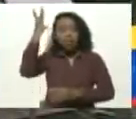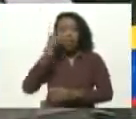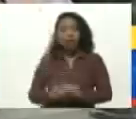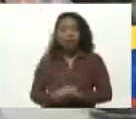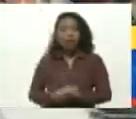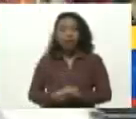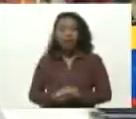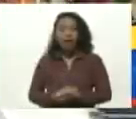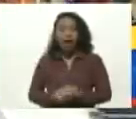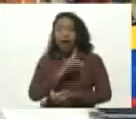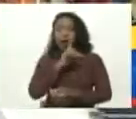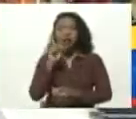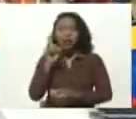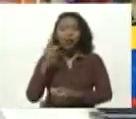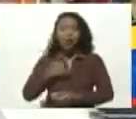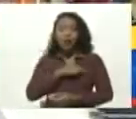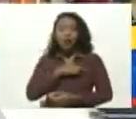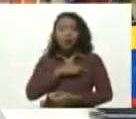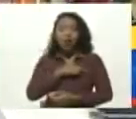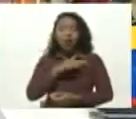en nombre de nuestro Señor Jesucristo,